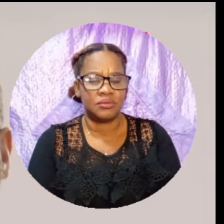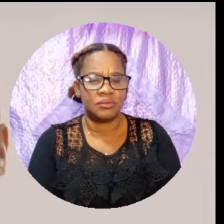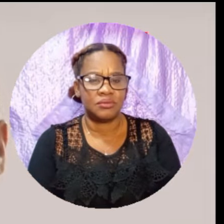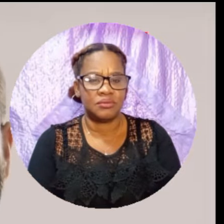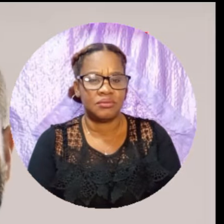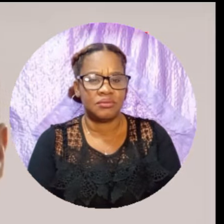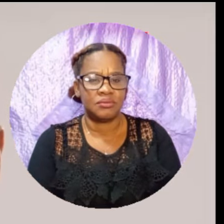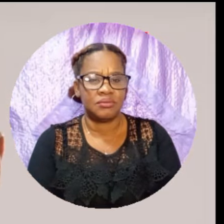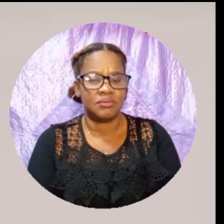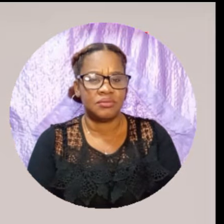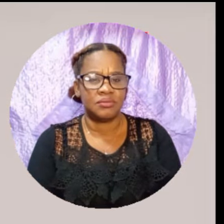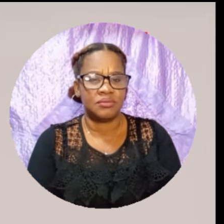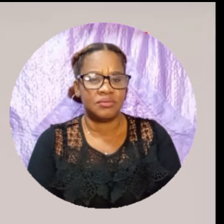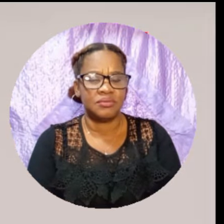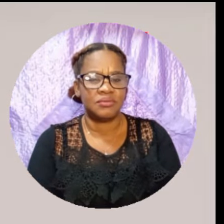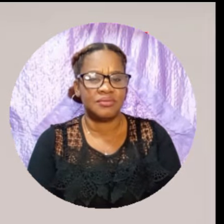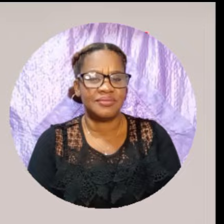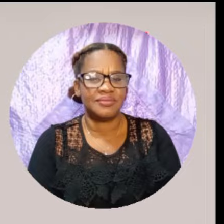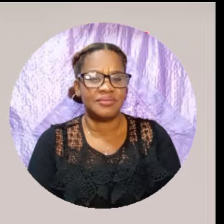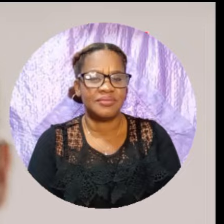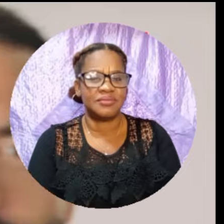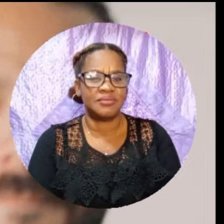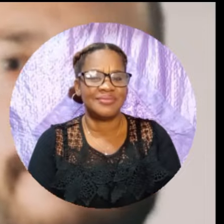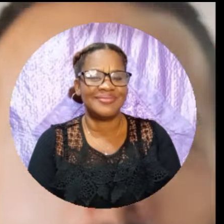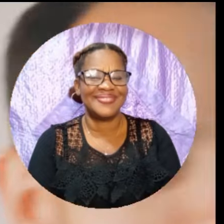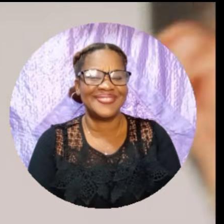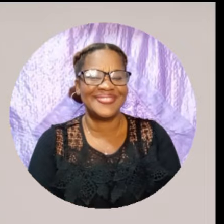cualquiera. Vamos a dar una fiesta en el pueblo de